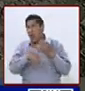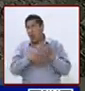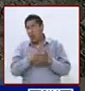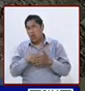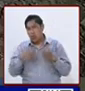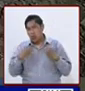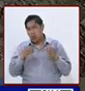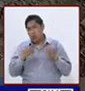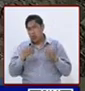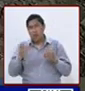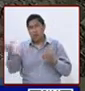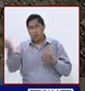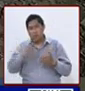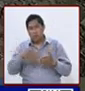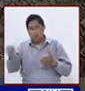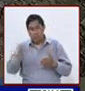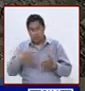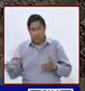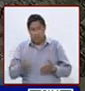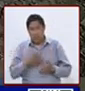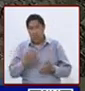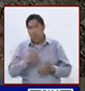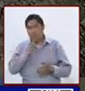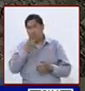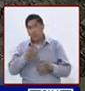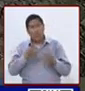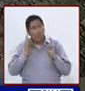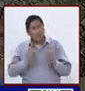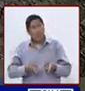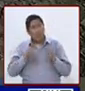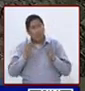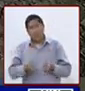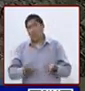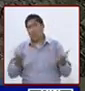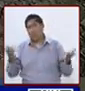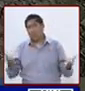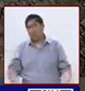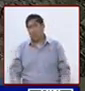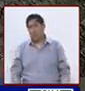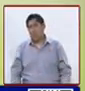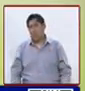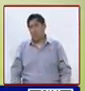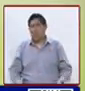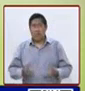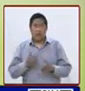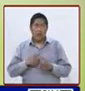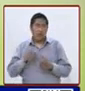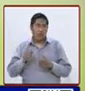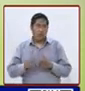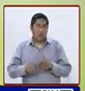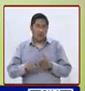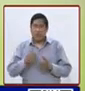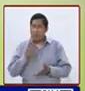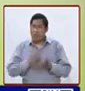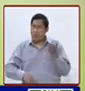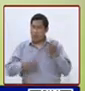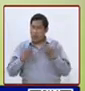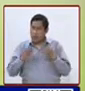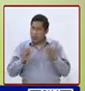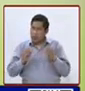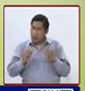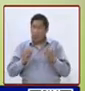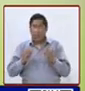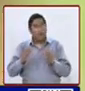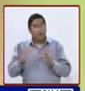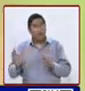que te han vendido se lo van a llevar. Mañana lo mismo, te viene otra gente. Les... En la noche también lo que, lo que le han vendido se